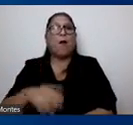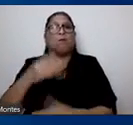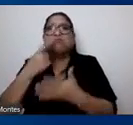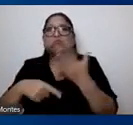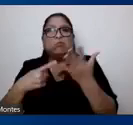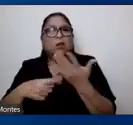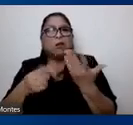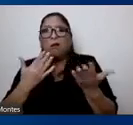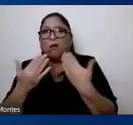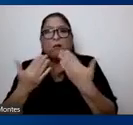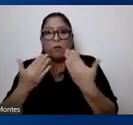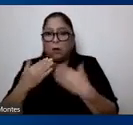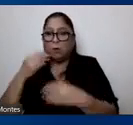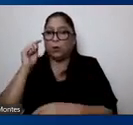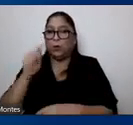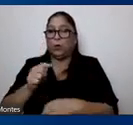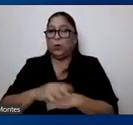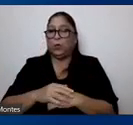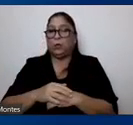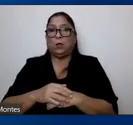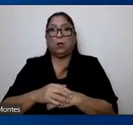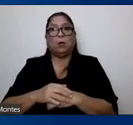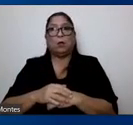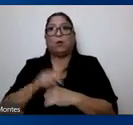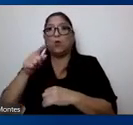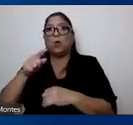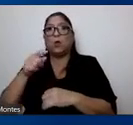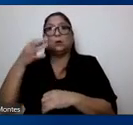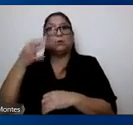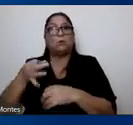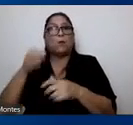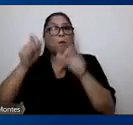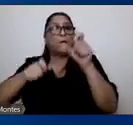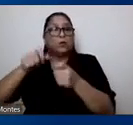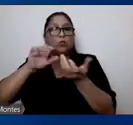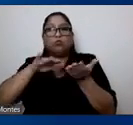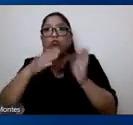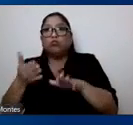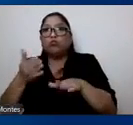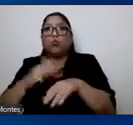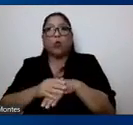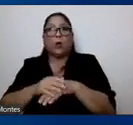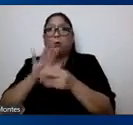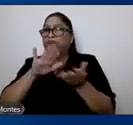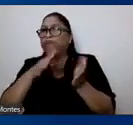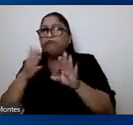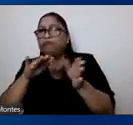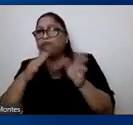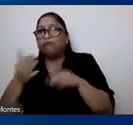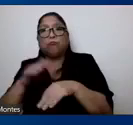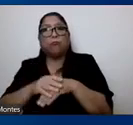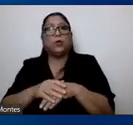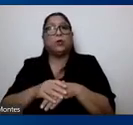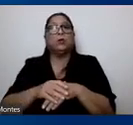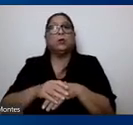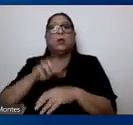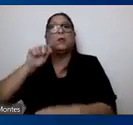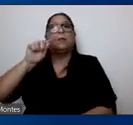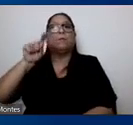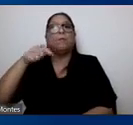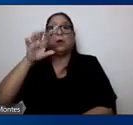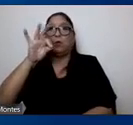de una estimación de víctimas de la violencia, víctimas mortales, desde el año de